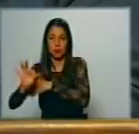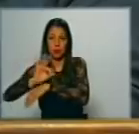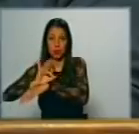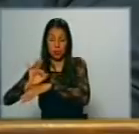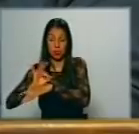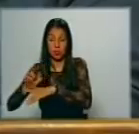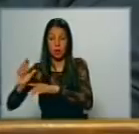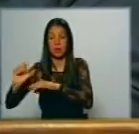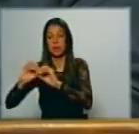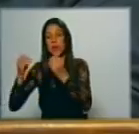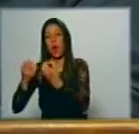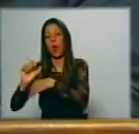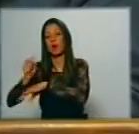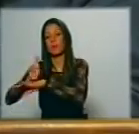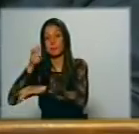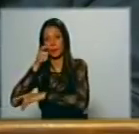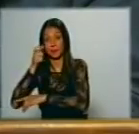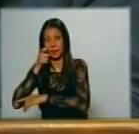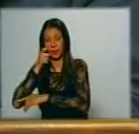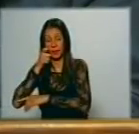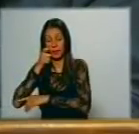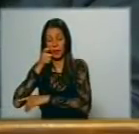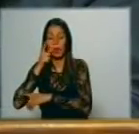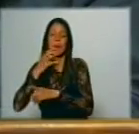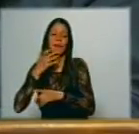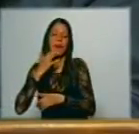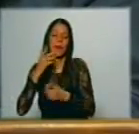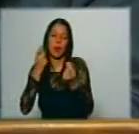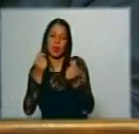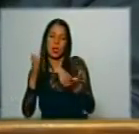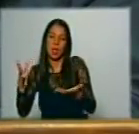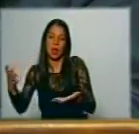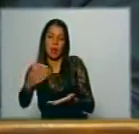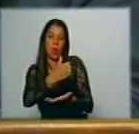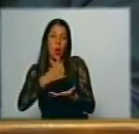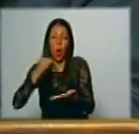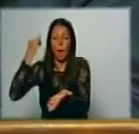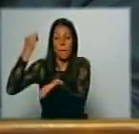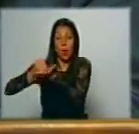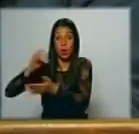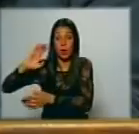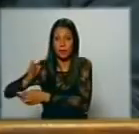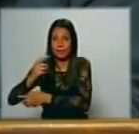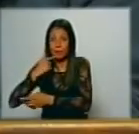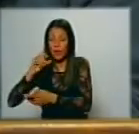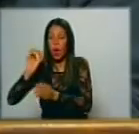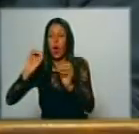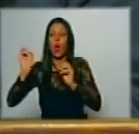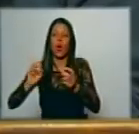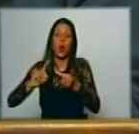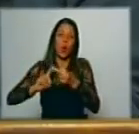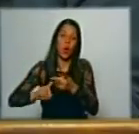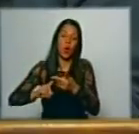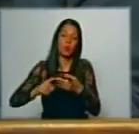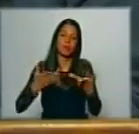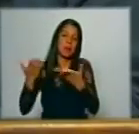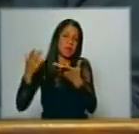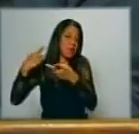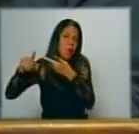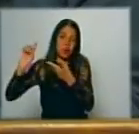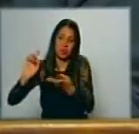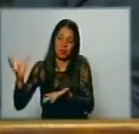la superintendencia, por concepto de recaudación de multas o prestación de servicios.